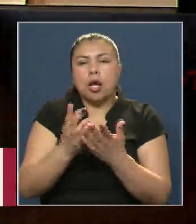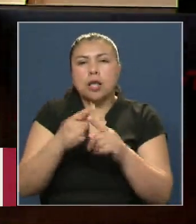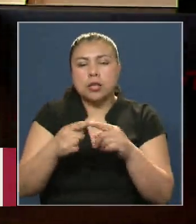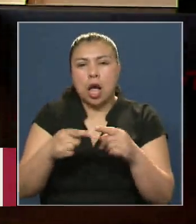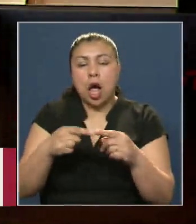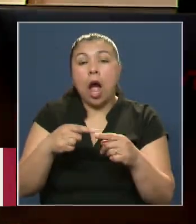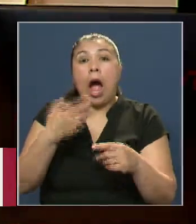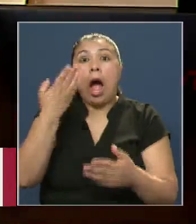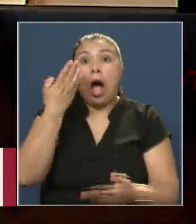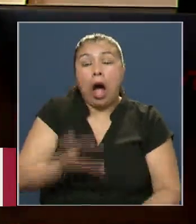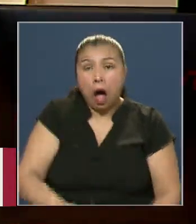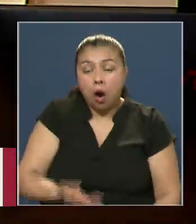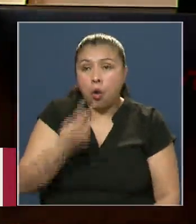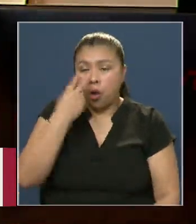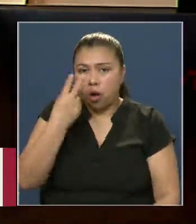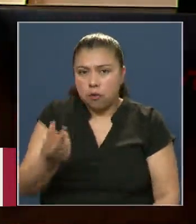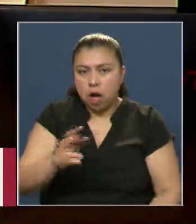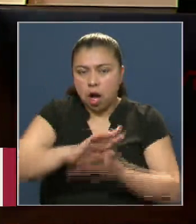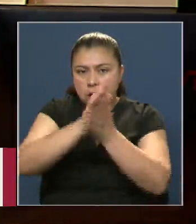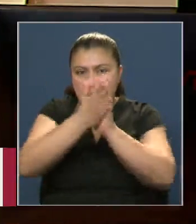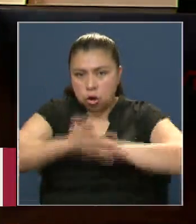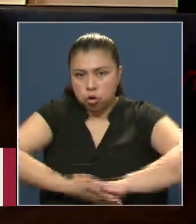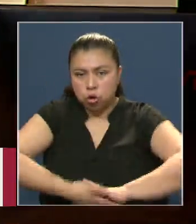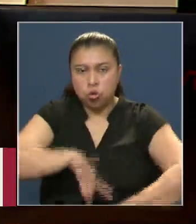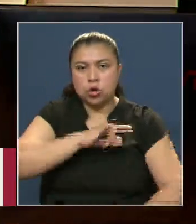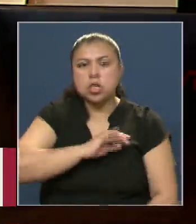cuenta ahora que todo Chile es pobre.